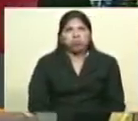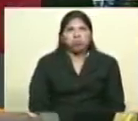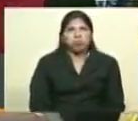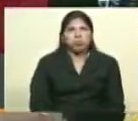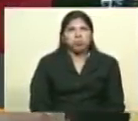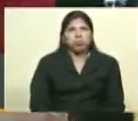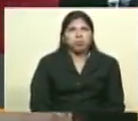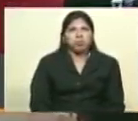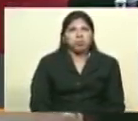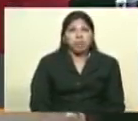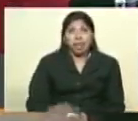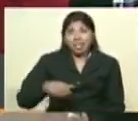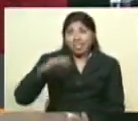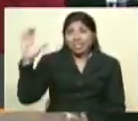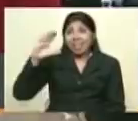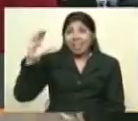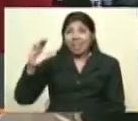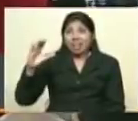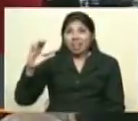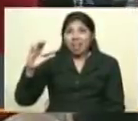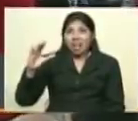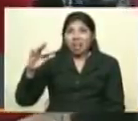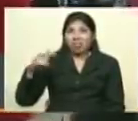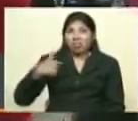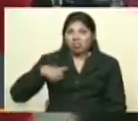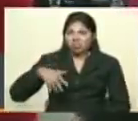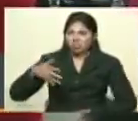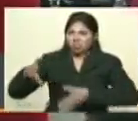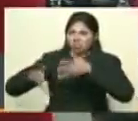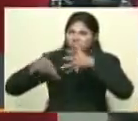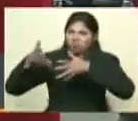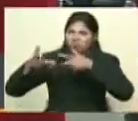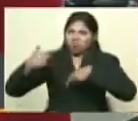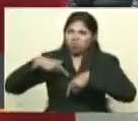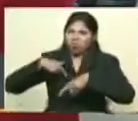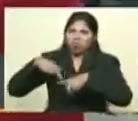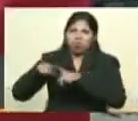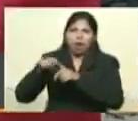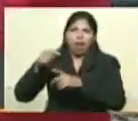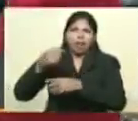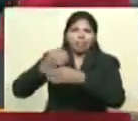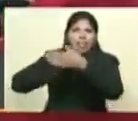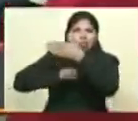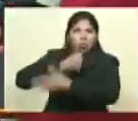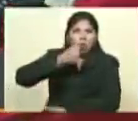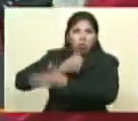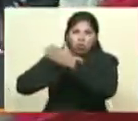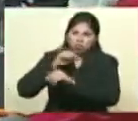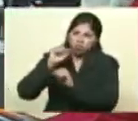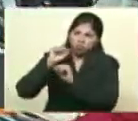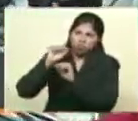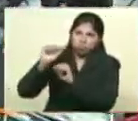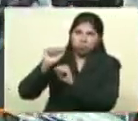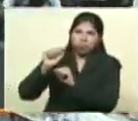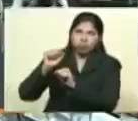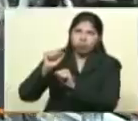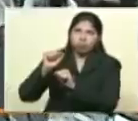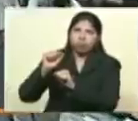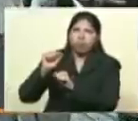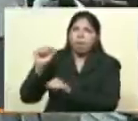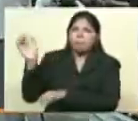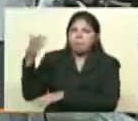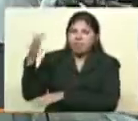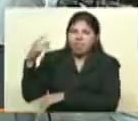Caracas decimos, nosotros tenemos nuestro escudo, nuestra bandera y nuestra espada en Bolívar,